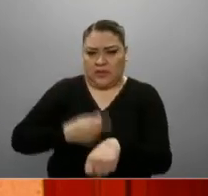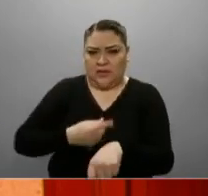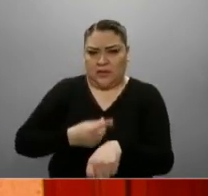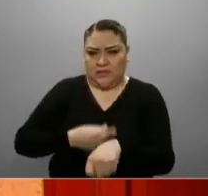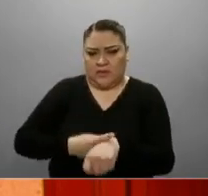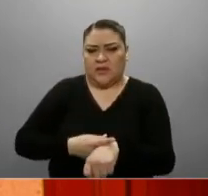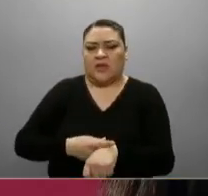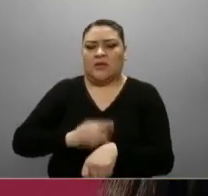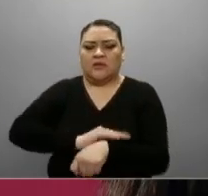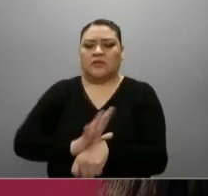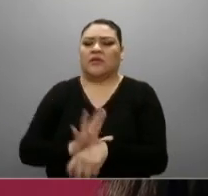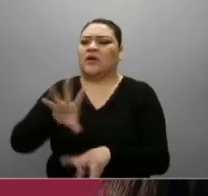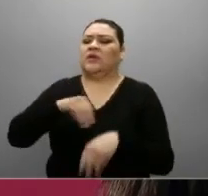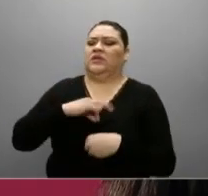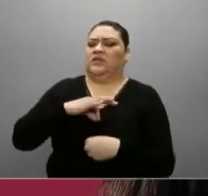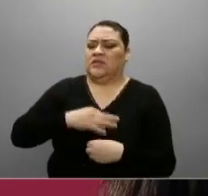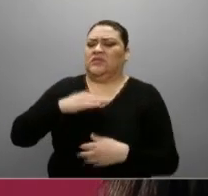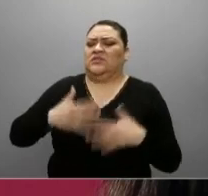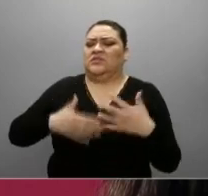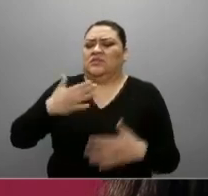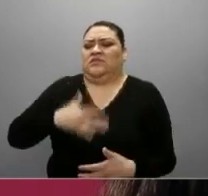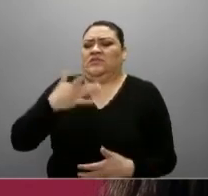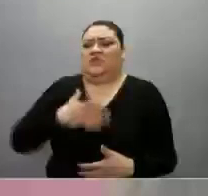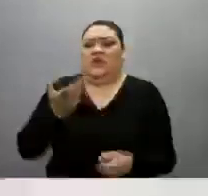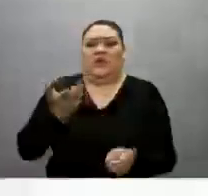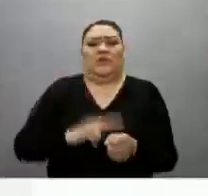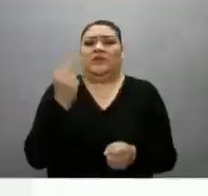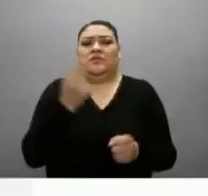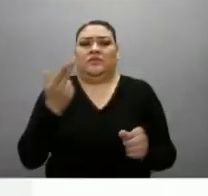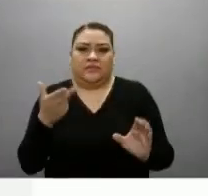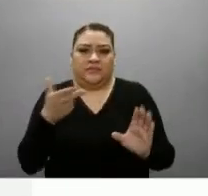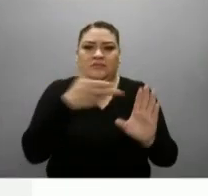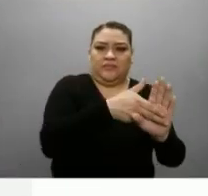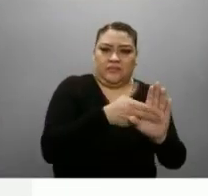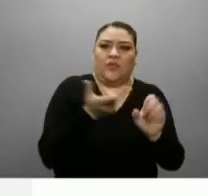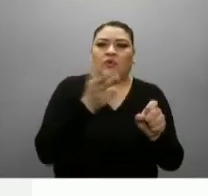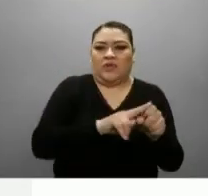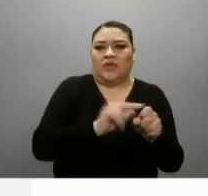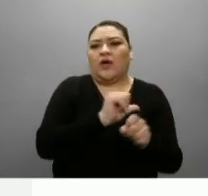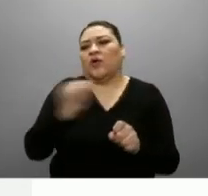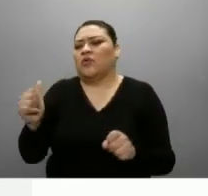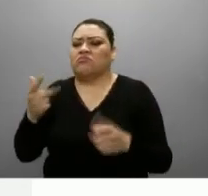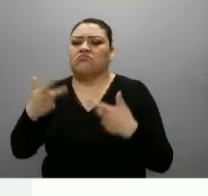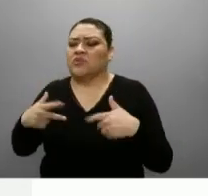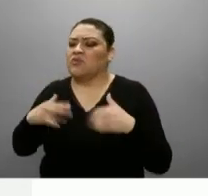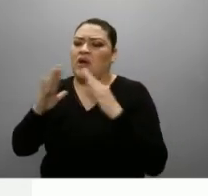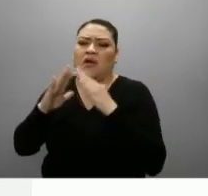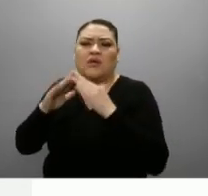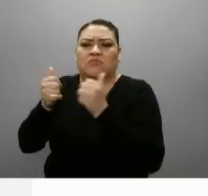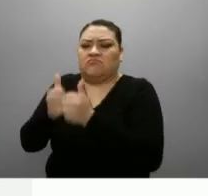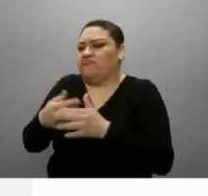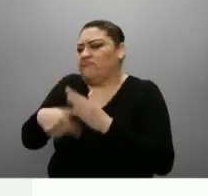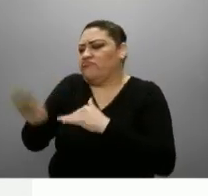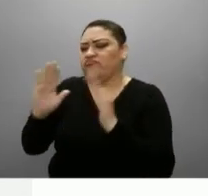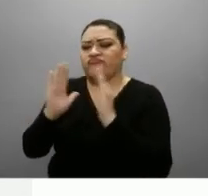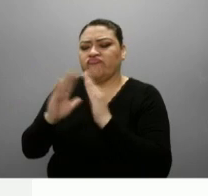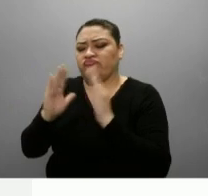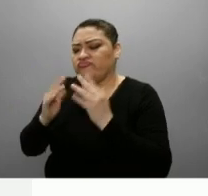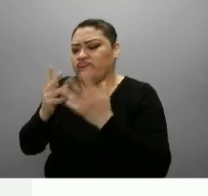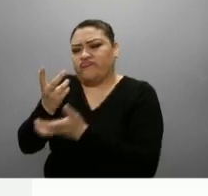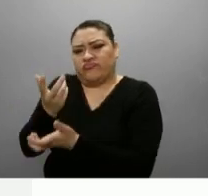suficiente gravedad de la enfermedad para necesitar hospitalizarse, y aquellas que se han tratado de forma ambulatoria, de hecho se han ido a casa